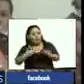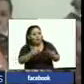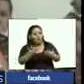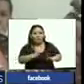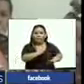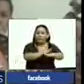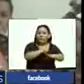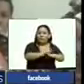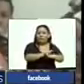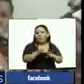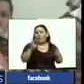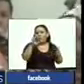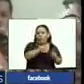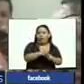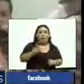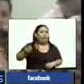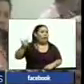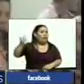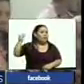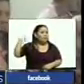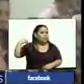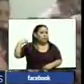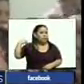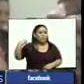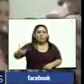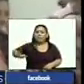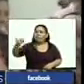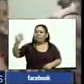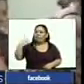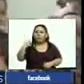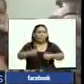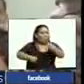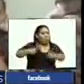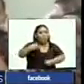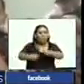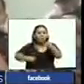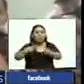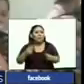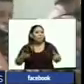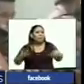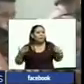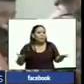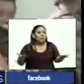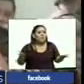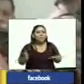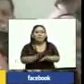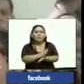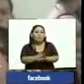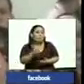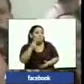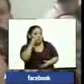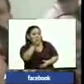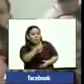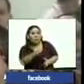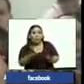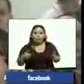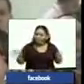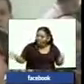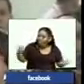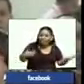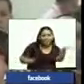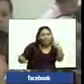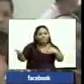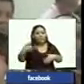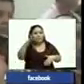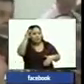delincuencia. Muchos años anteriores todo el mundo hacía deporte y no llamaba la atención o a que participara